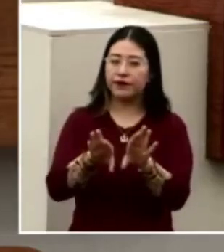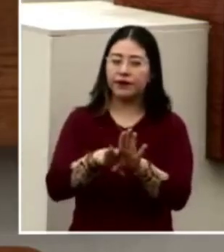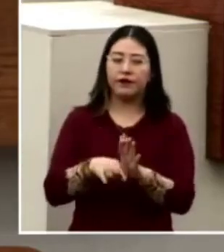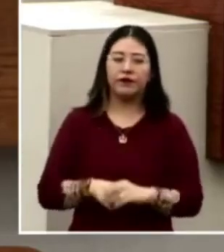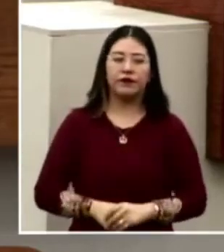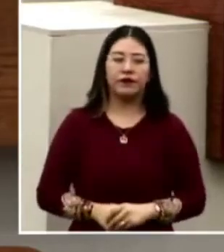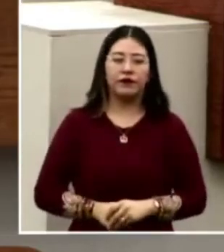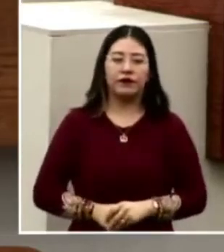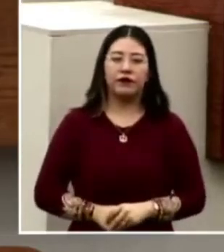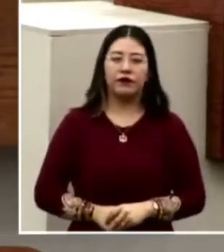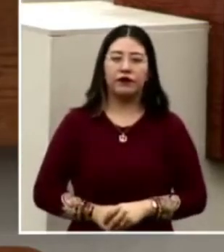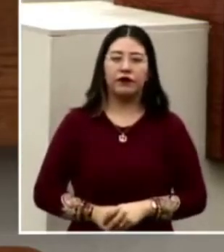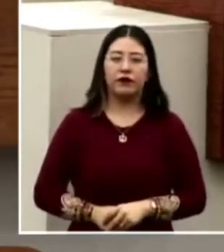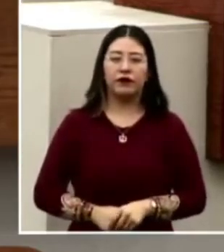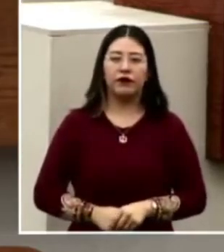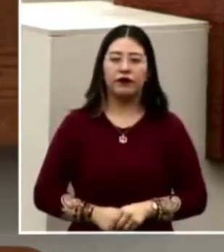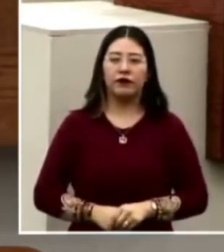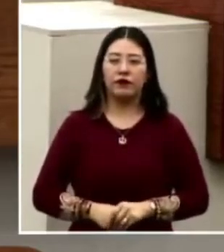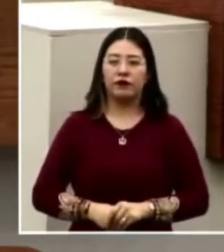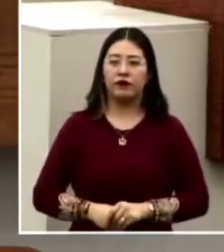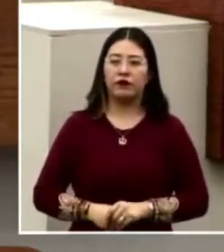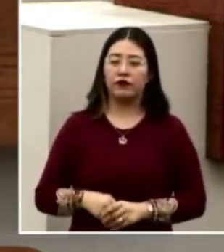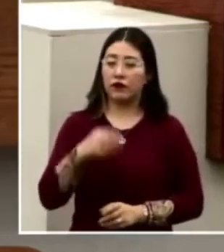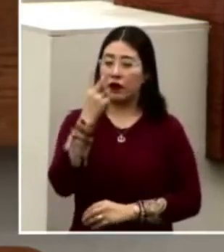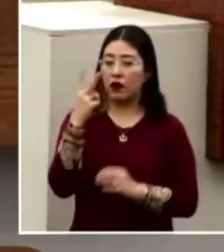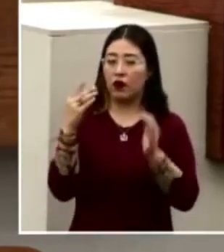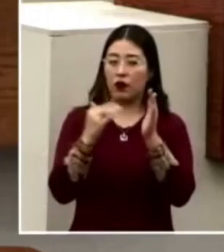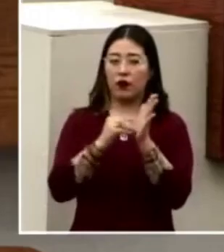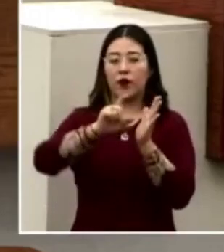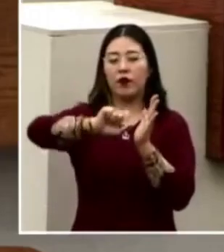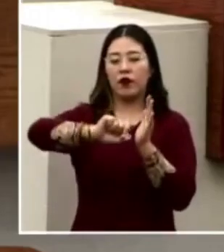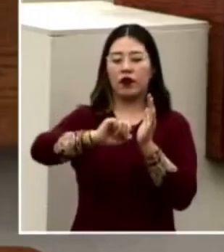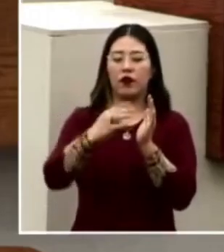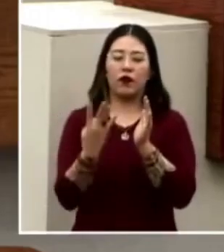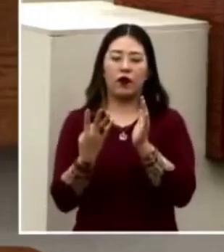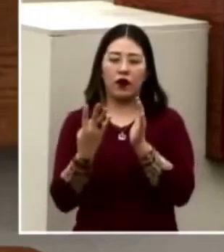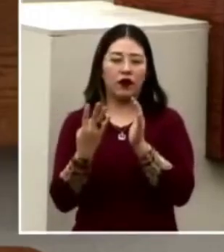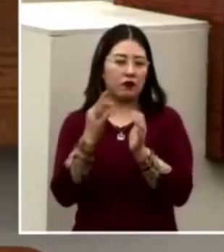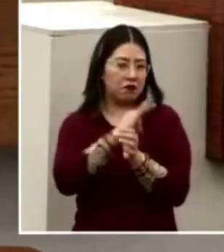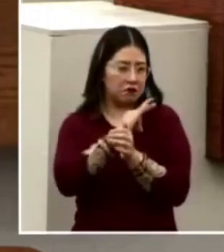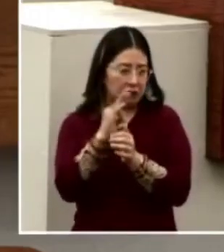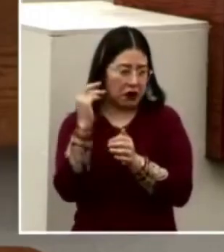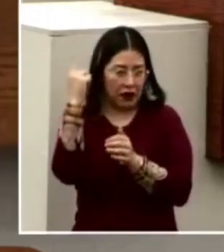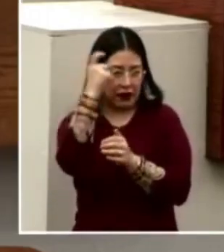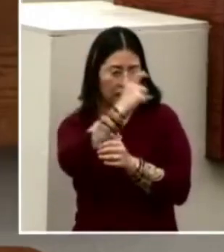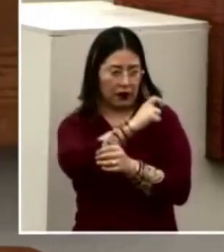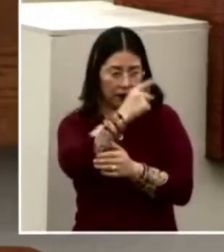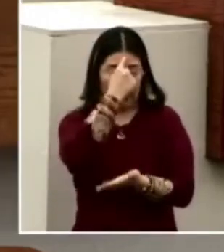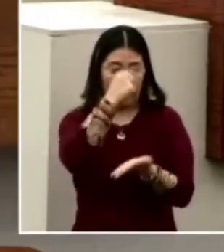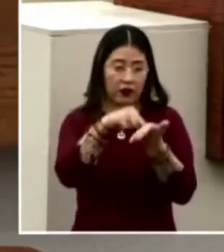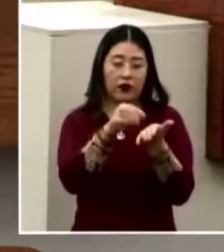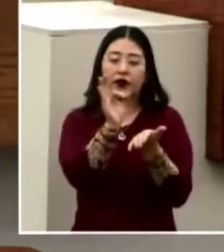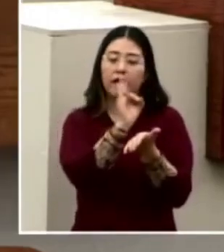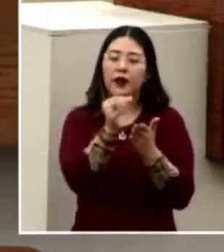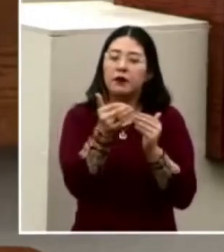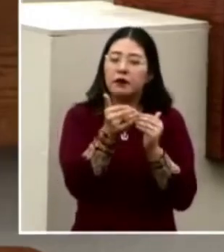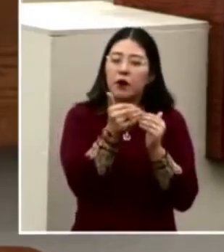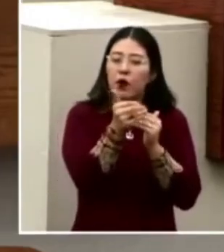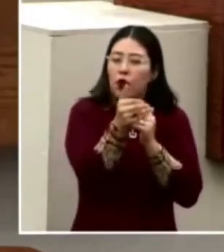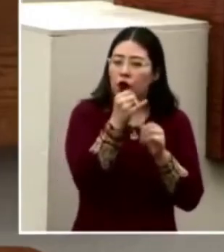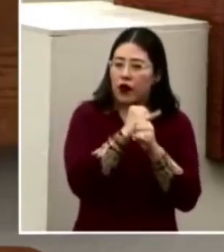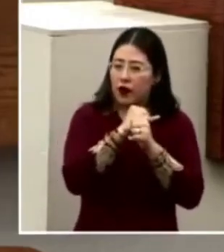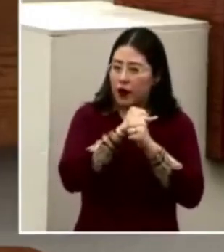el 2024 hubiese sido muy complicado, por no decir imposible, que